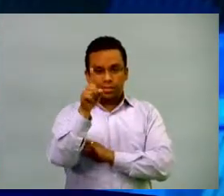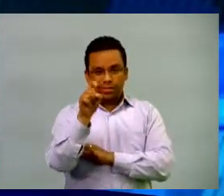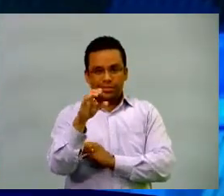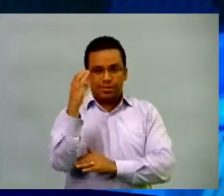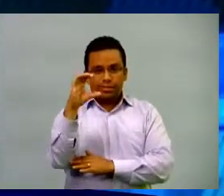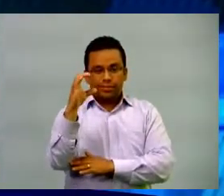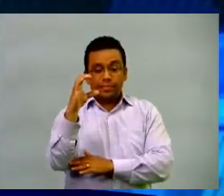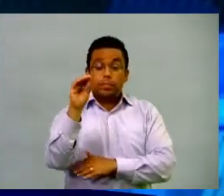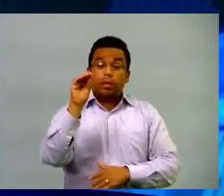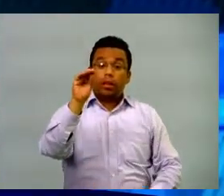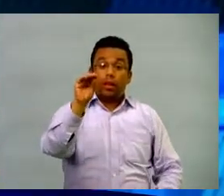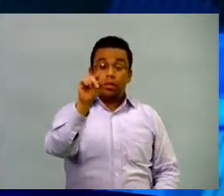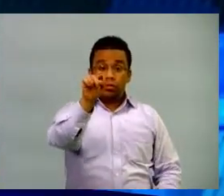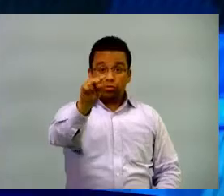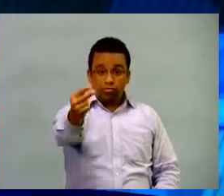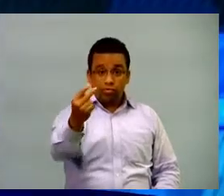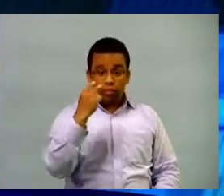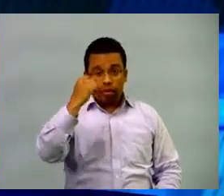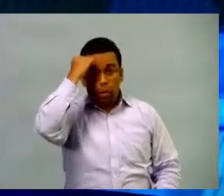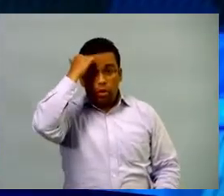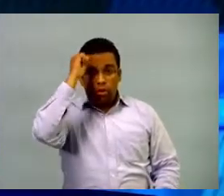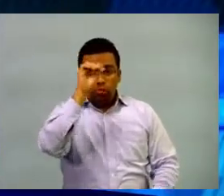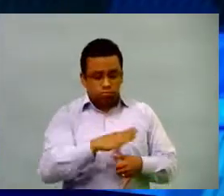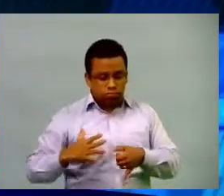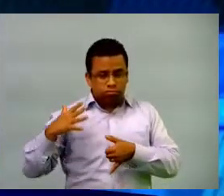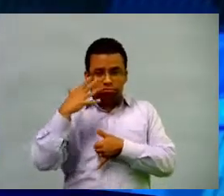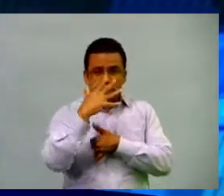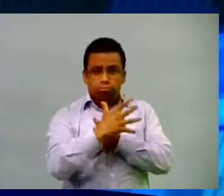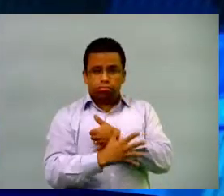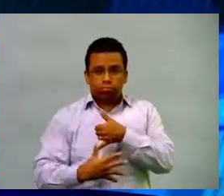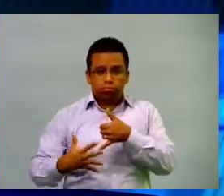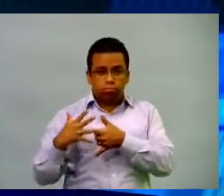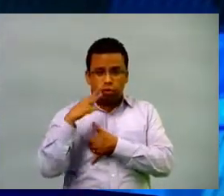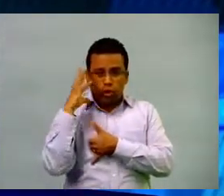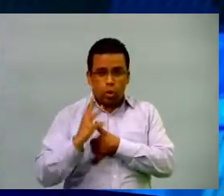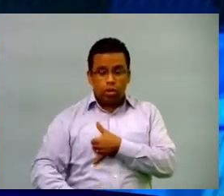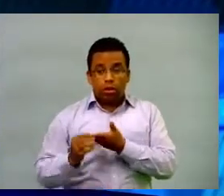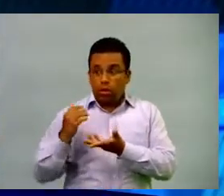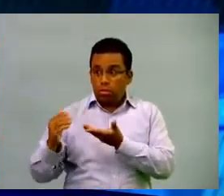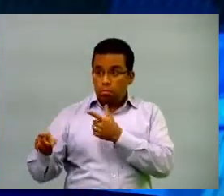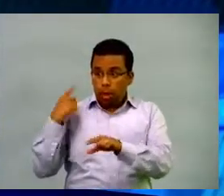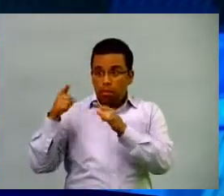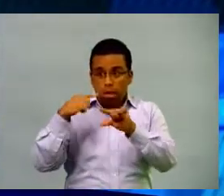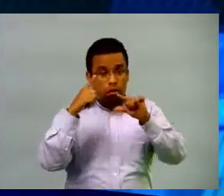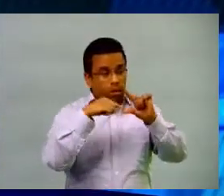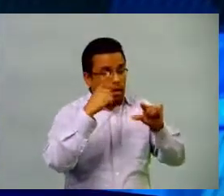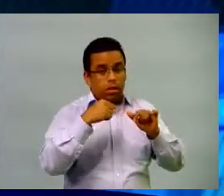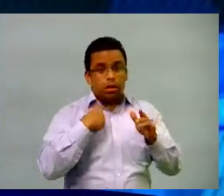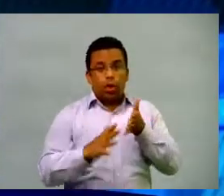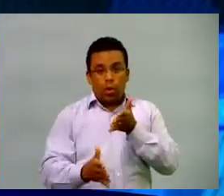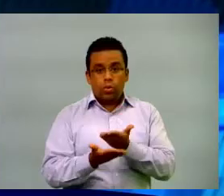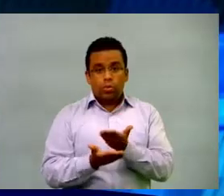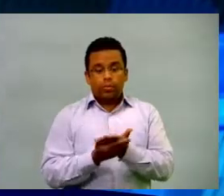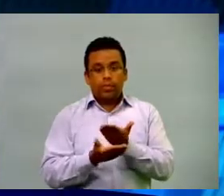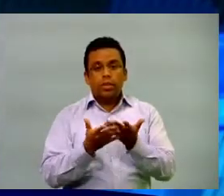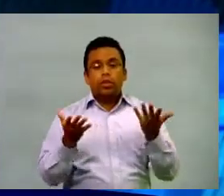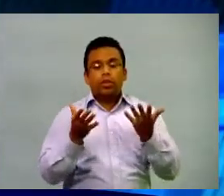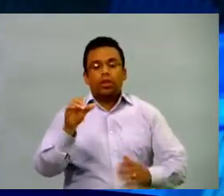maestros que nos siguen desde todo el país, desde todos los territorios, y seguimos recibiendo saludos desde